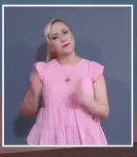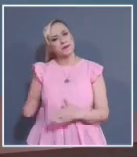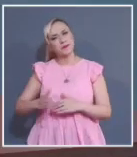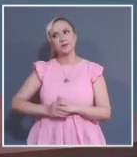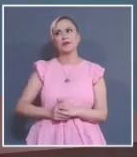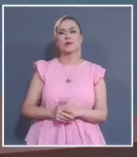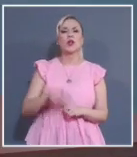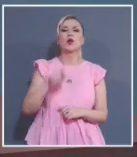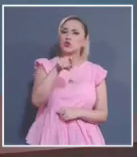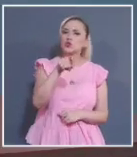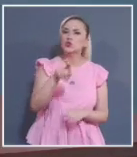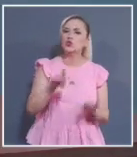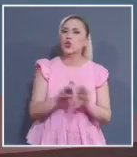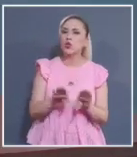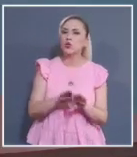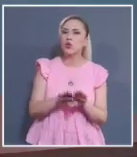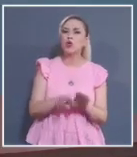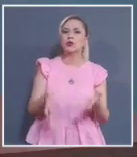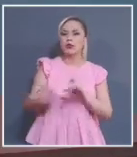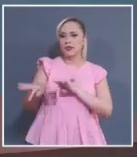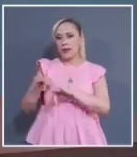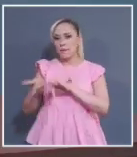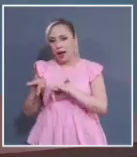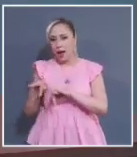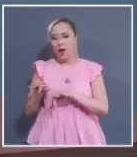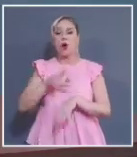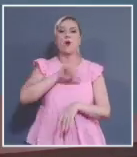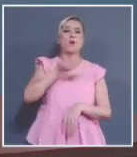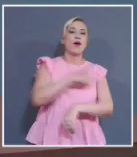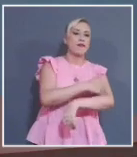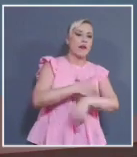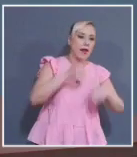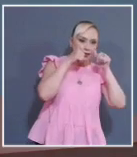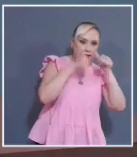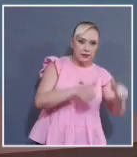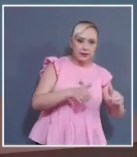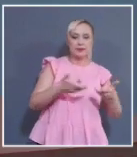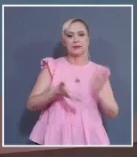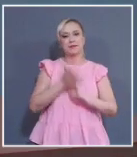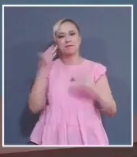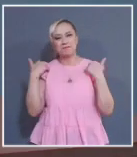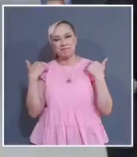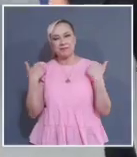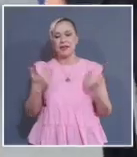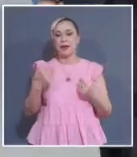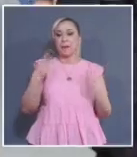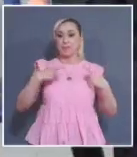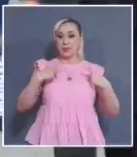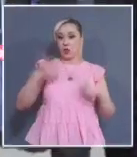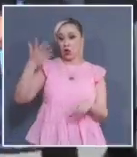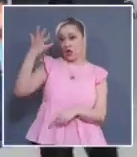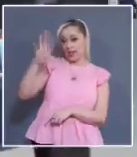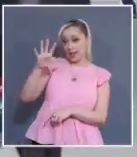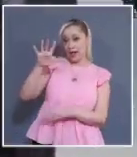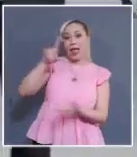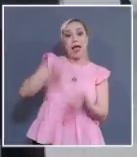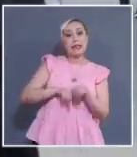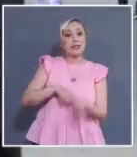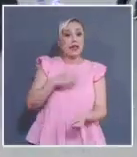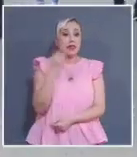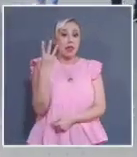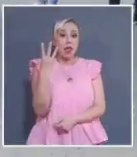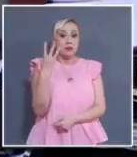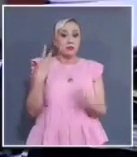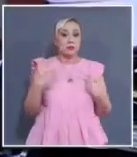sus tiempos laborales con los personales? Fíjese que 3 de cada 10 personas que trabajan en México estarían dispuestas a cambiar de empleo si